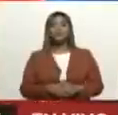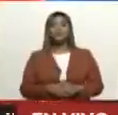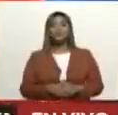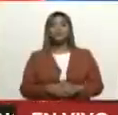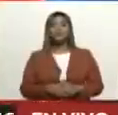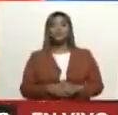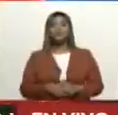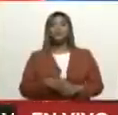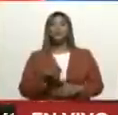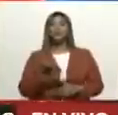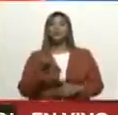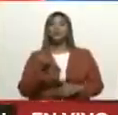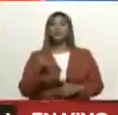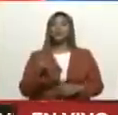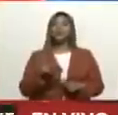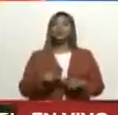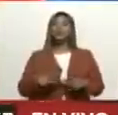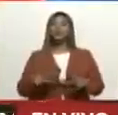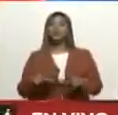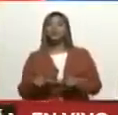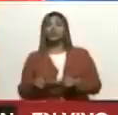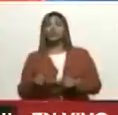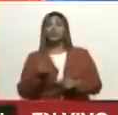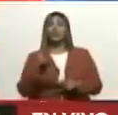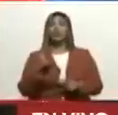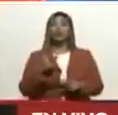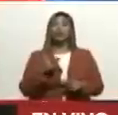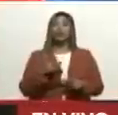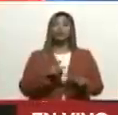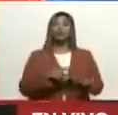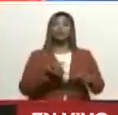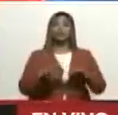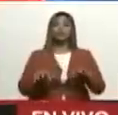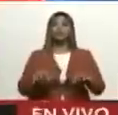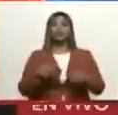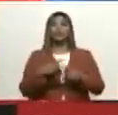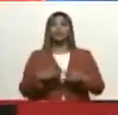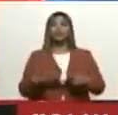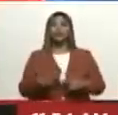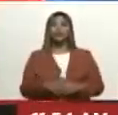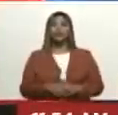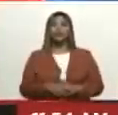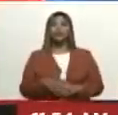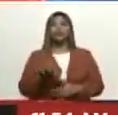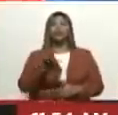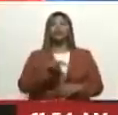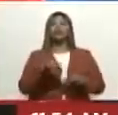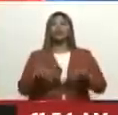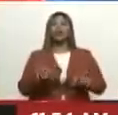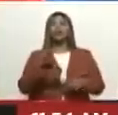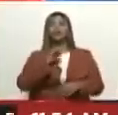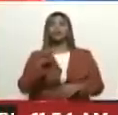en dos zonas, en dos establecimientos diferentes del estado Zulia,